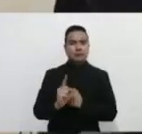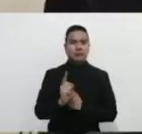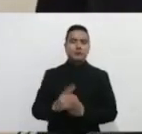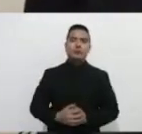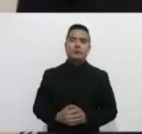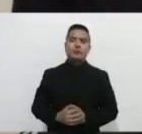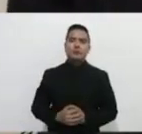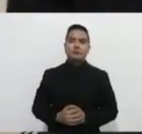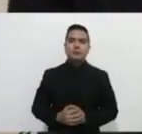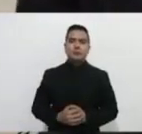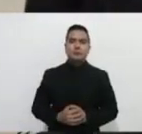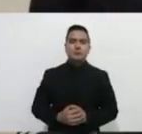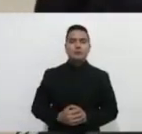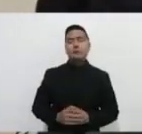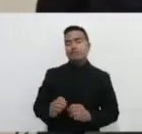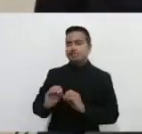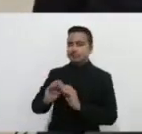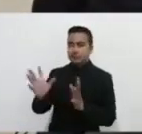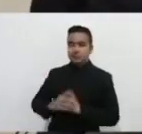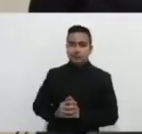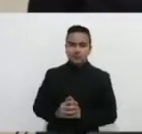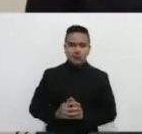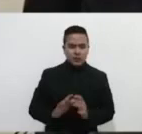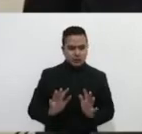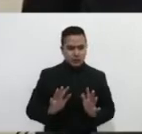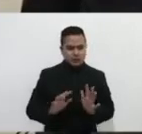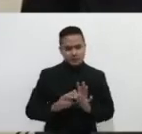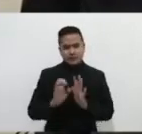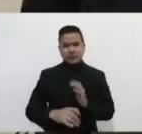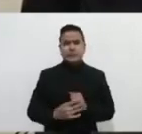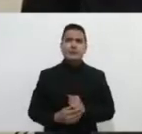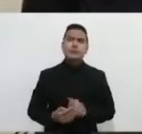ejemplo. Perfecto. Y bueno, ¿cómo se